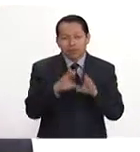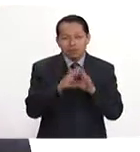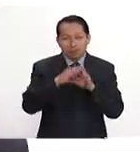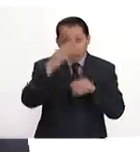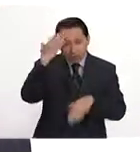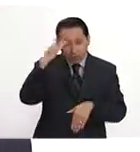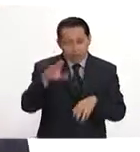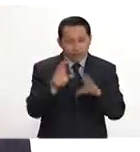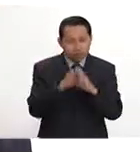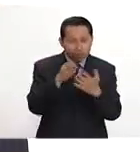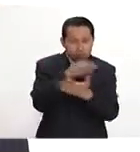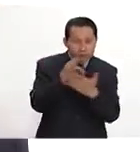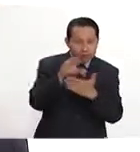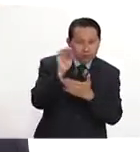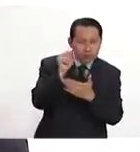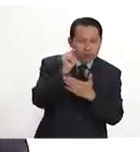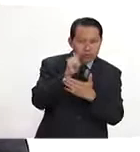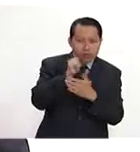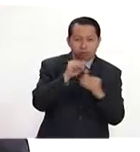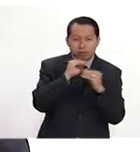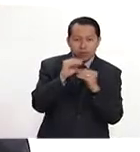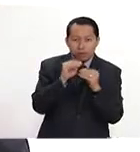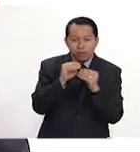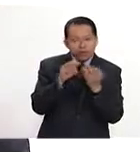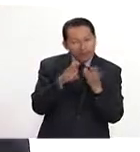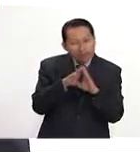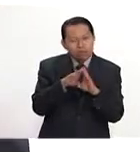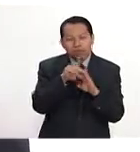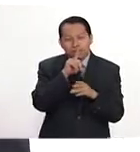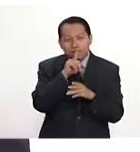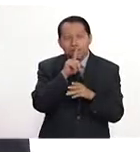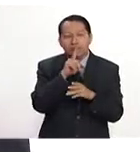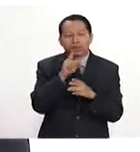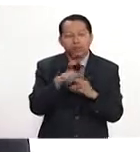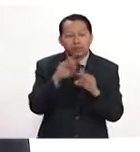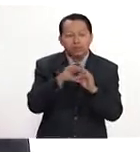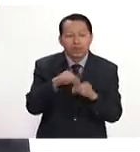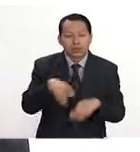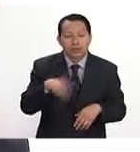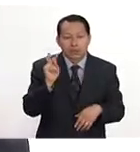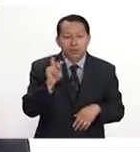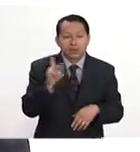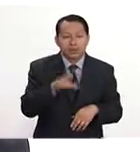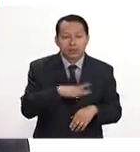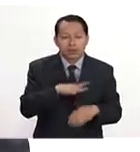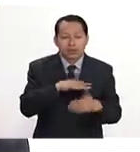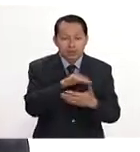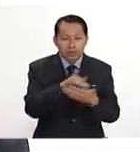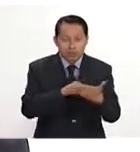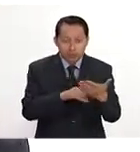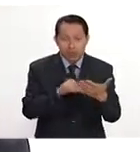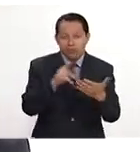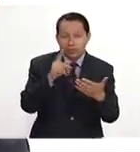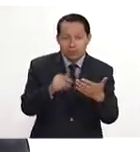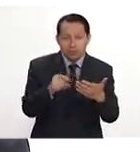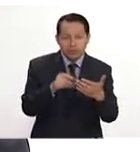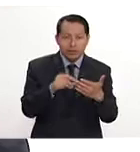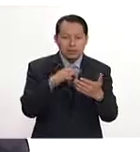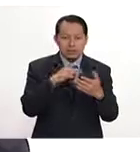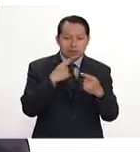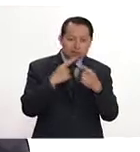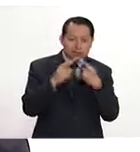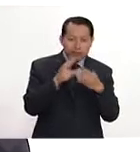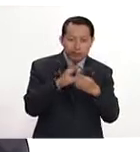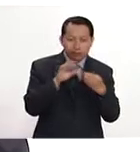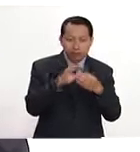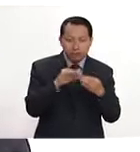por estrategia las negociaciones tienden a ser lo más cerradas posibles, pero si podemos leer el tono de las conversaciones y